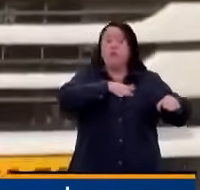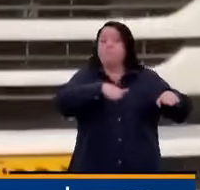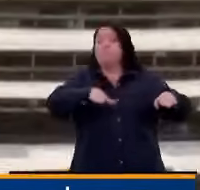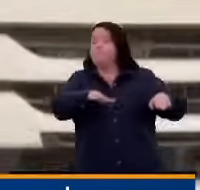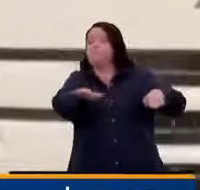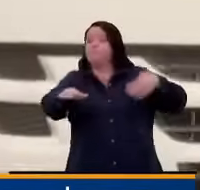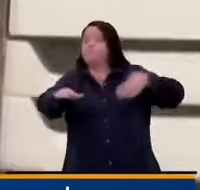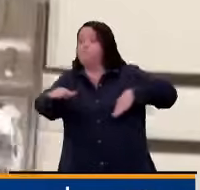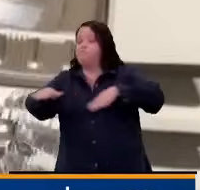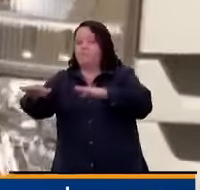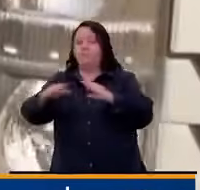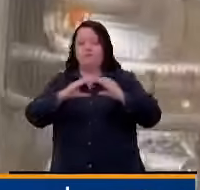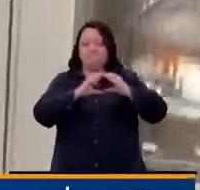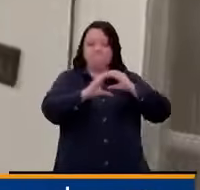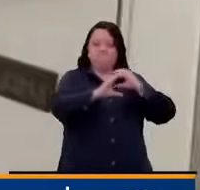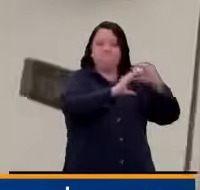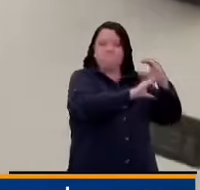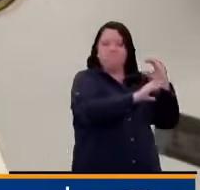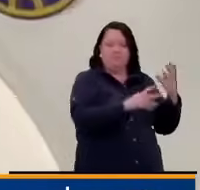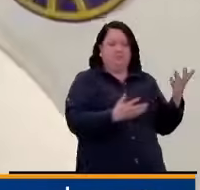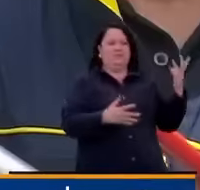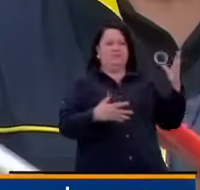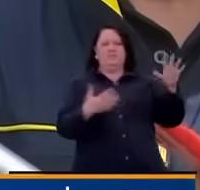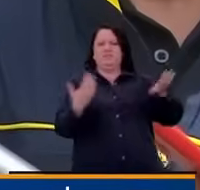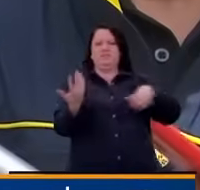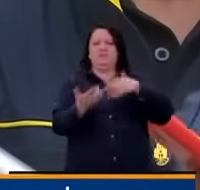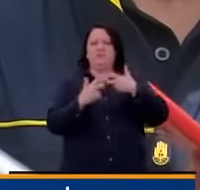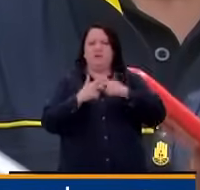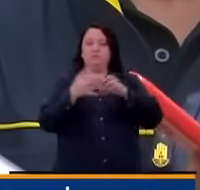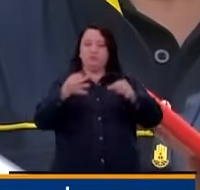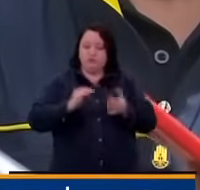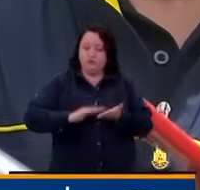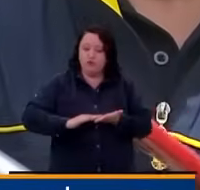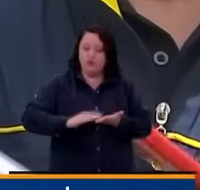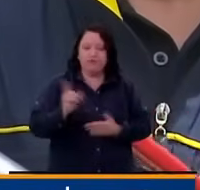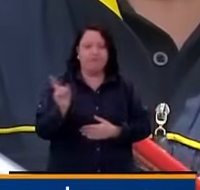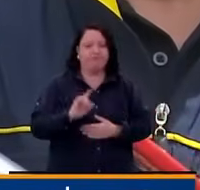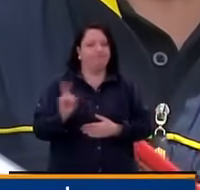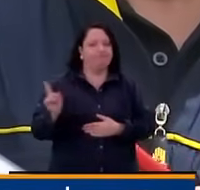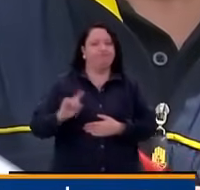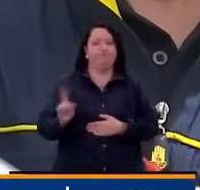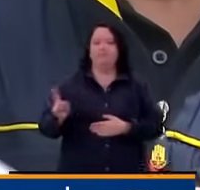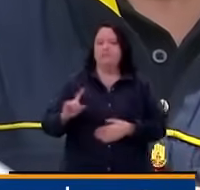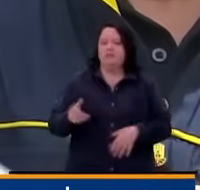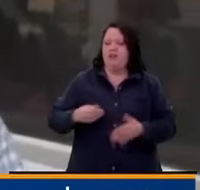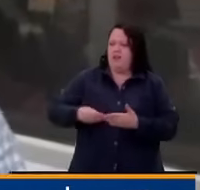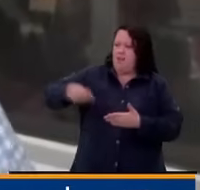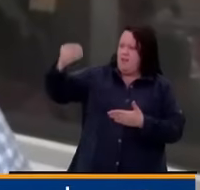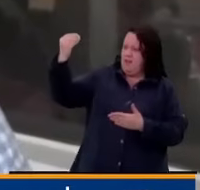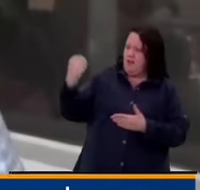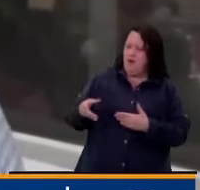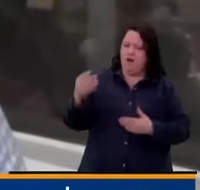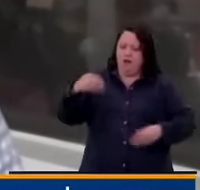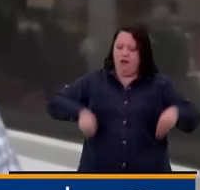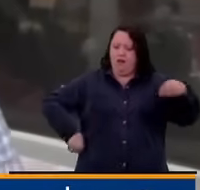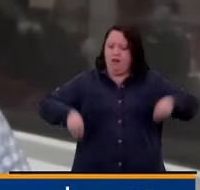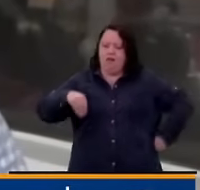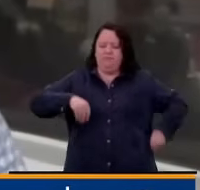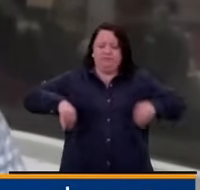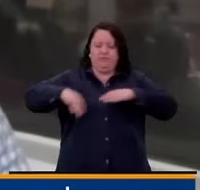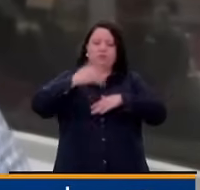Los carrotanques se convirtieron en caos y no en una solución. El escándalo por los sobrecostos y la corrupción fue un polvorín en